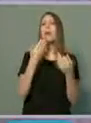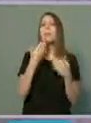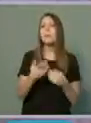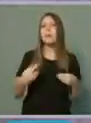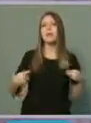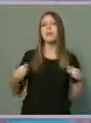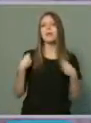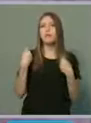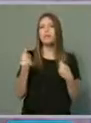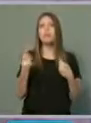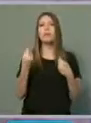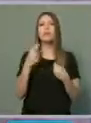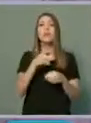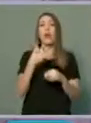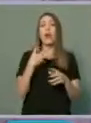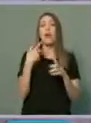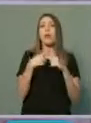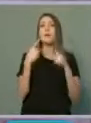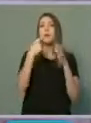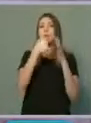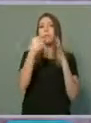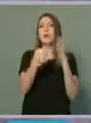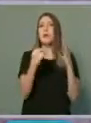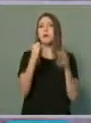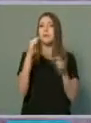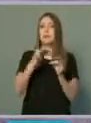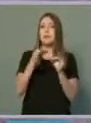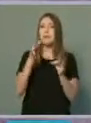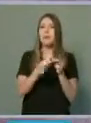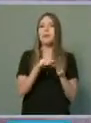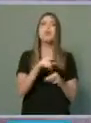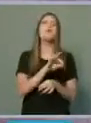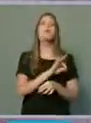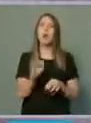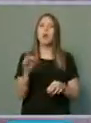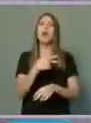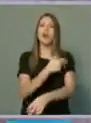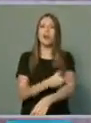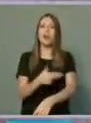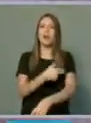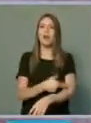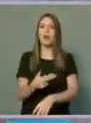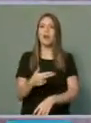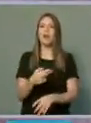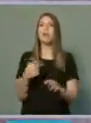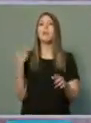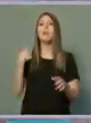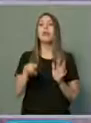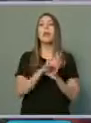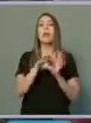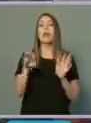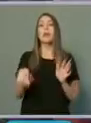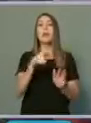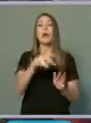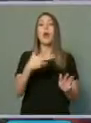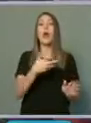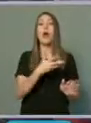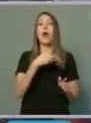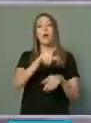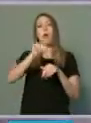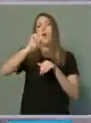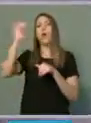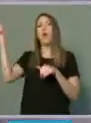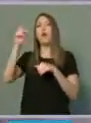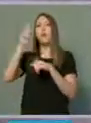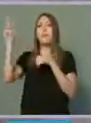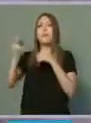requisitos, vas a poder llevar a cabo ese trámite. 5 años. Pero, por ejemplo, si tú tienes un hijo mexicano, eres extranjero, entonces